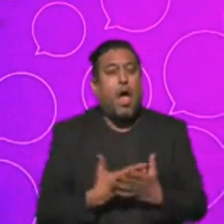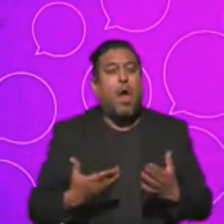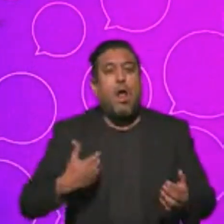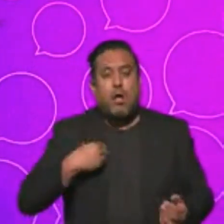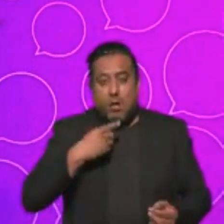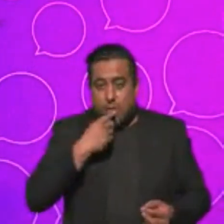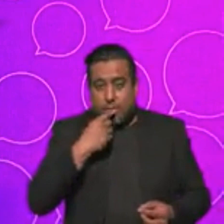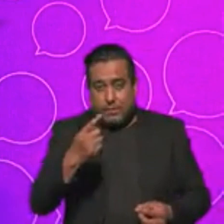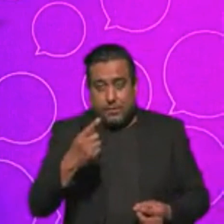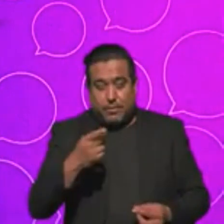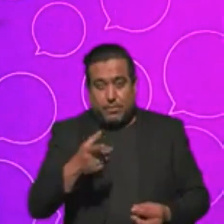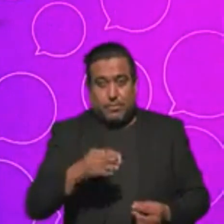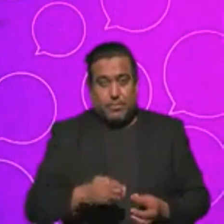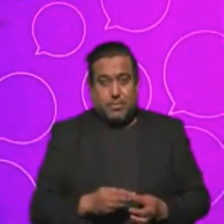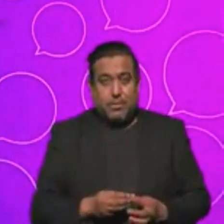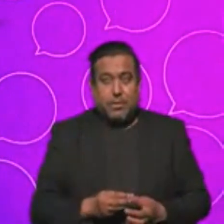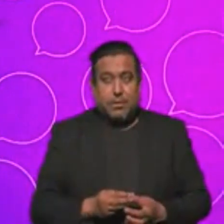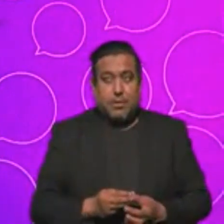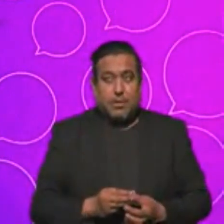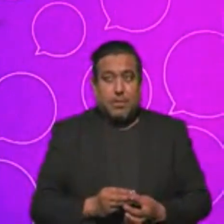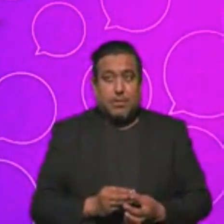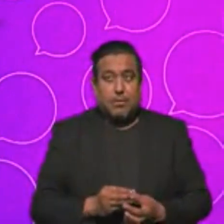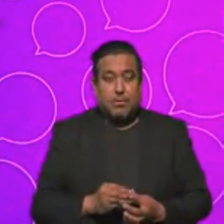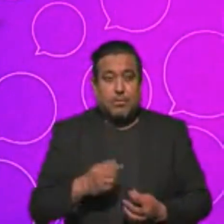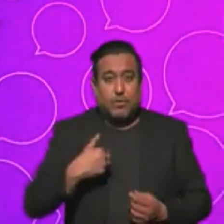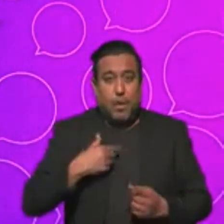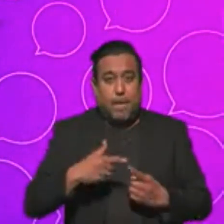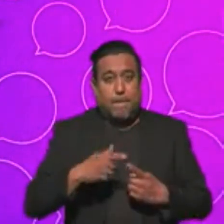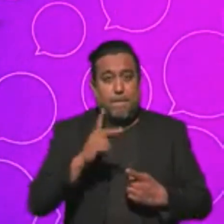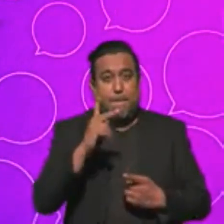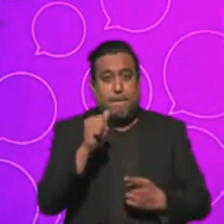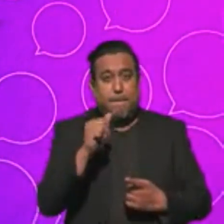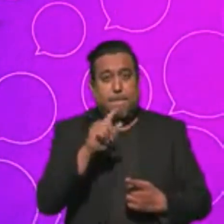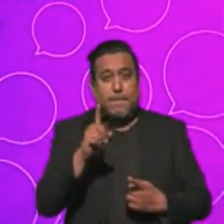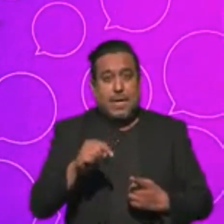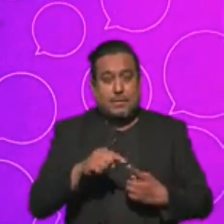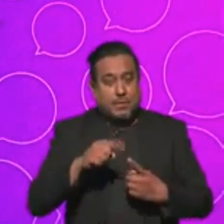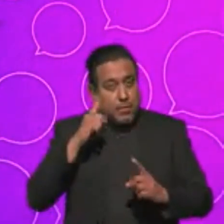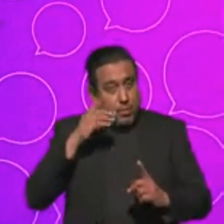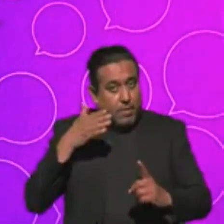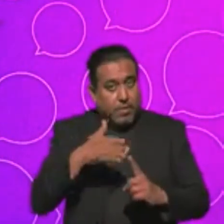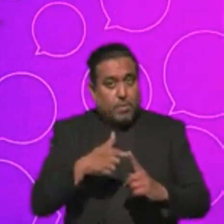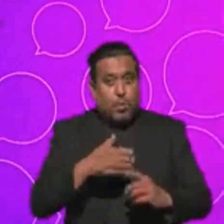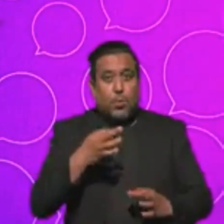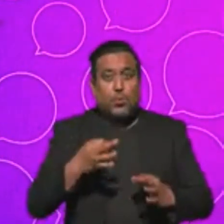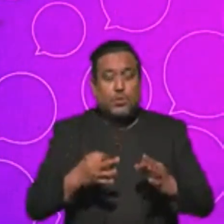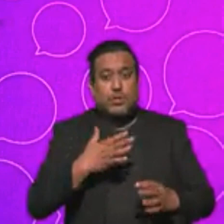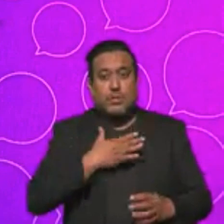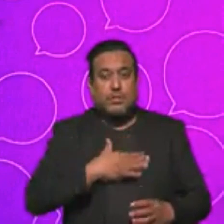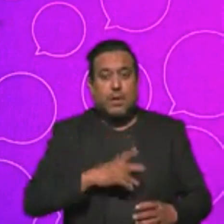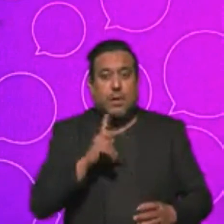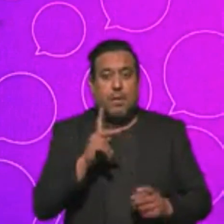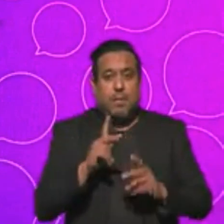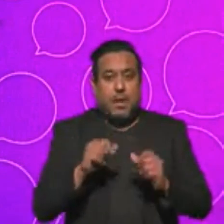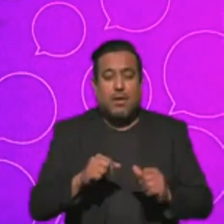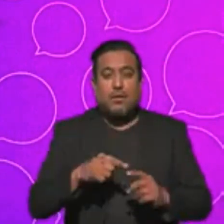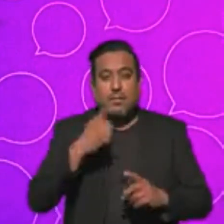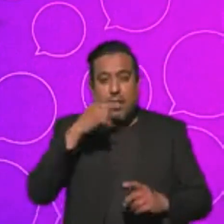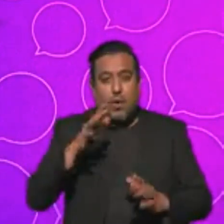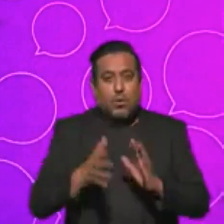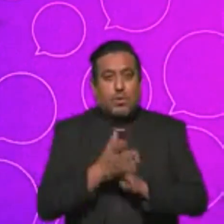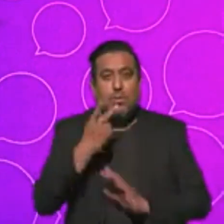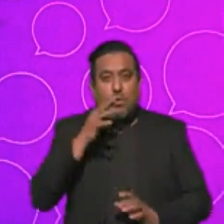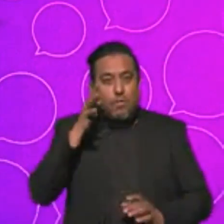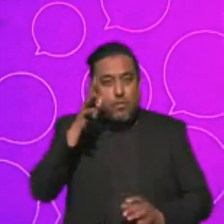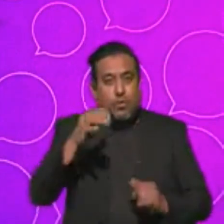el en la parte pasada tengo el pilar de paz tengo los objetivos de paz y ahí viene justicia Paz instituciones sólidas construyamos el futuro y